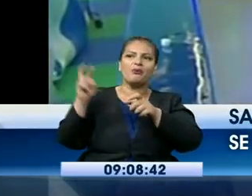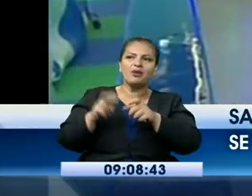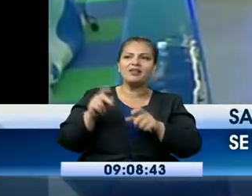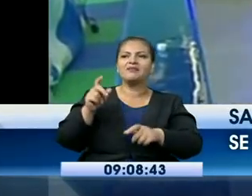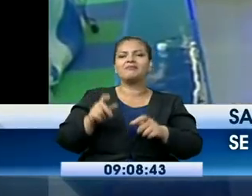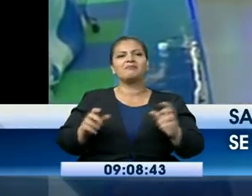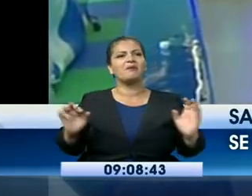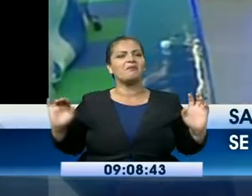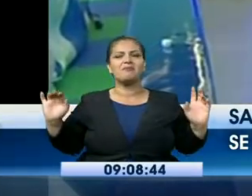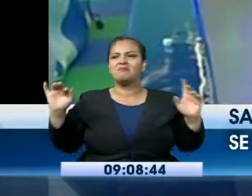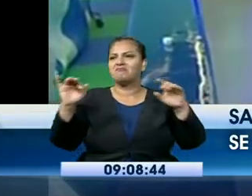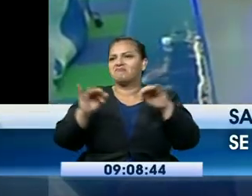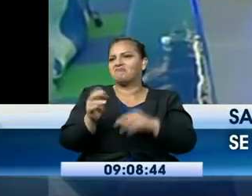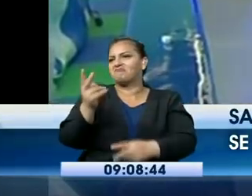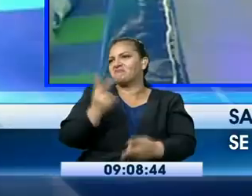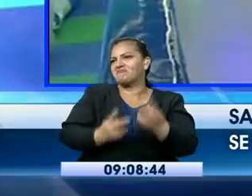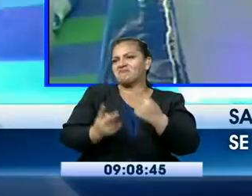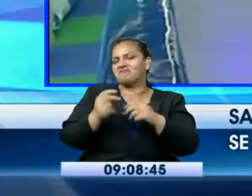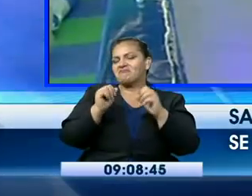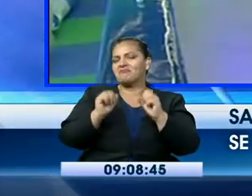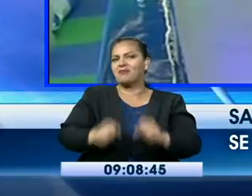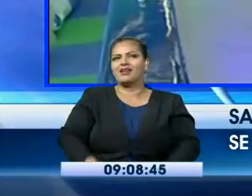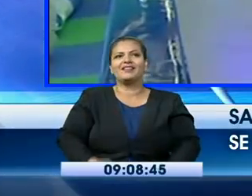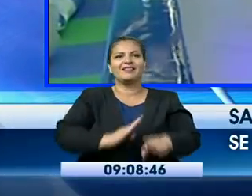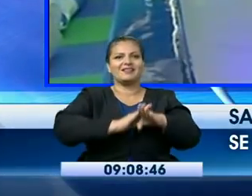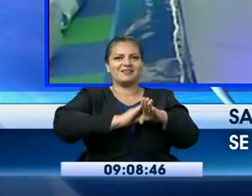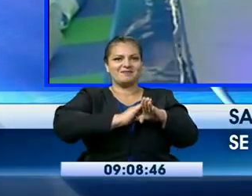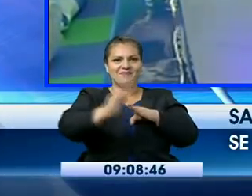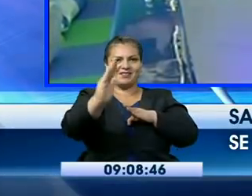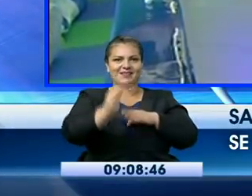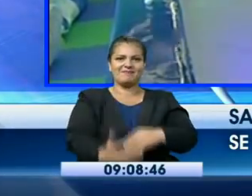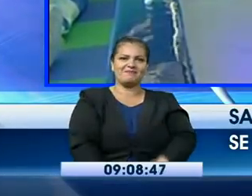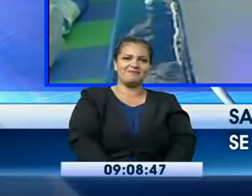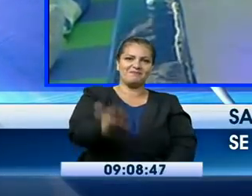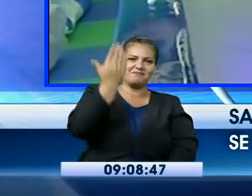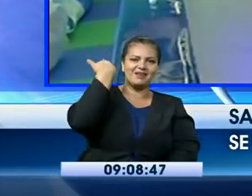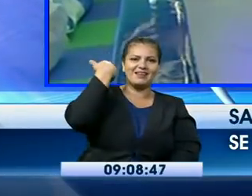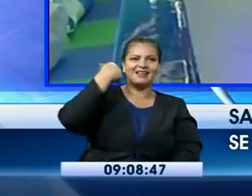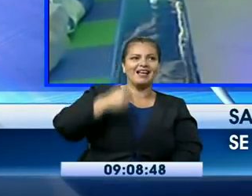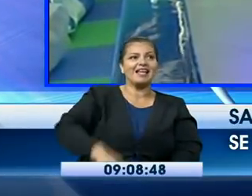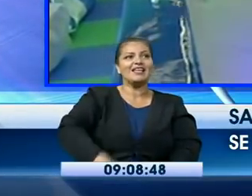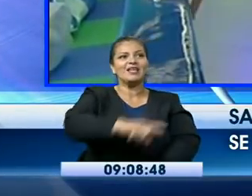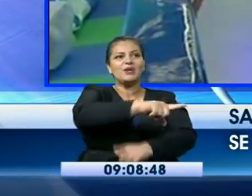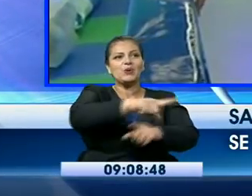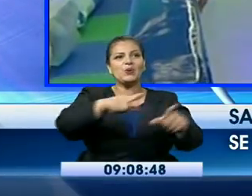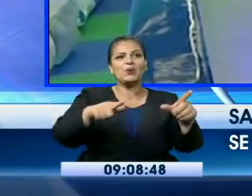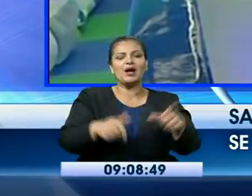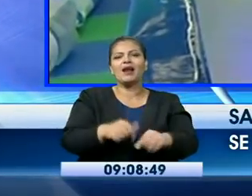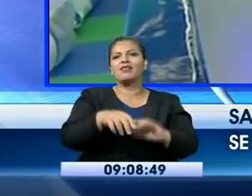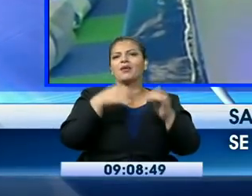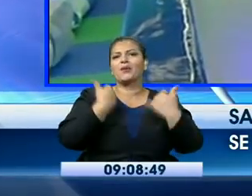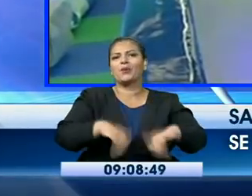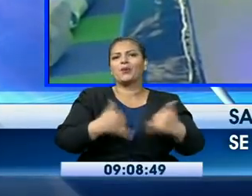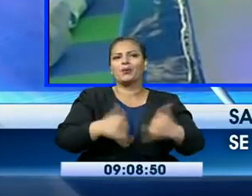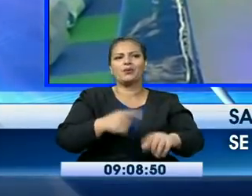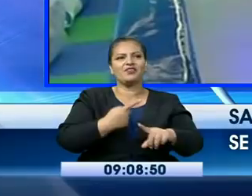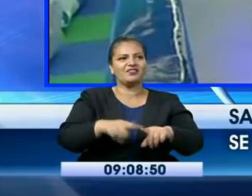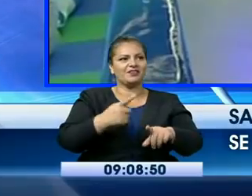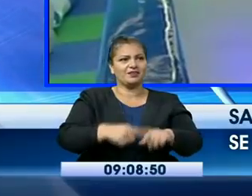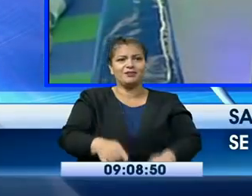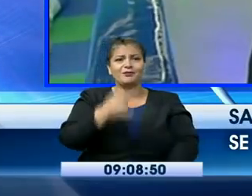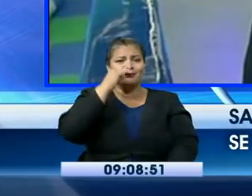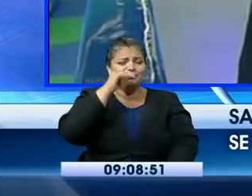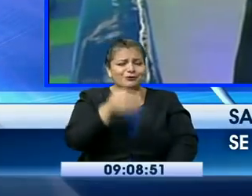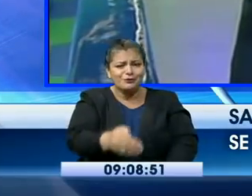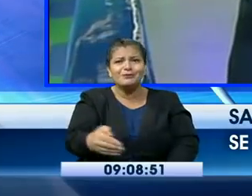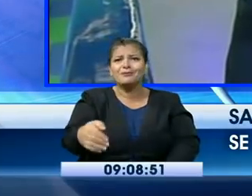a visitar la perla del pacífico están cordialmente invitados aquí en el área para los más pequeñitos lugares muy acolchonado para que ellos puedan jugar